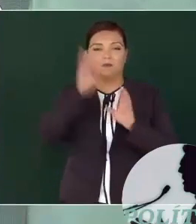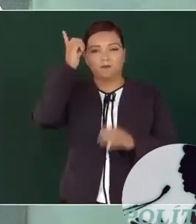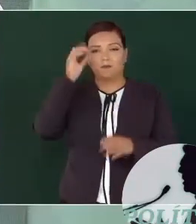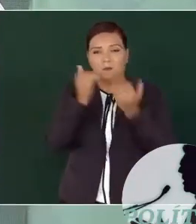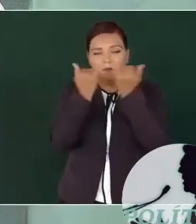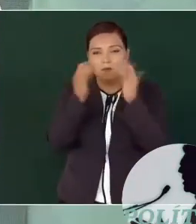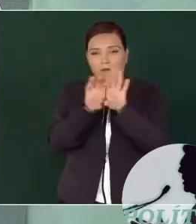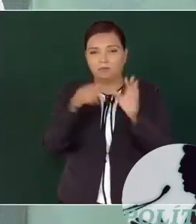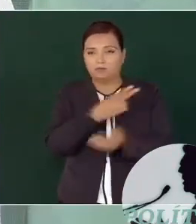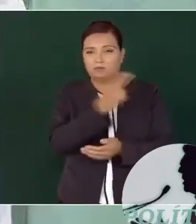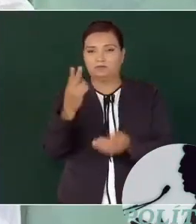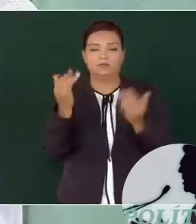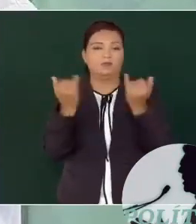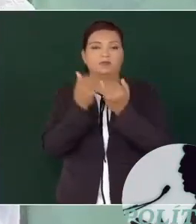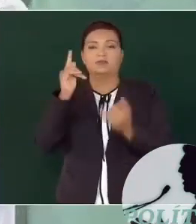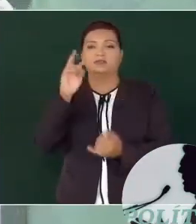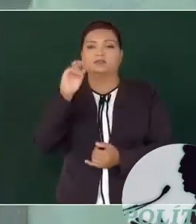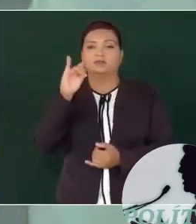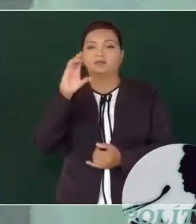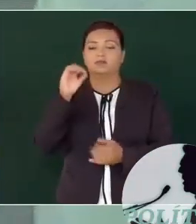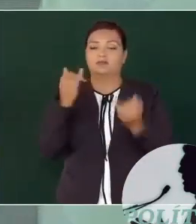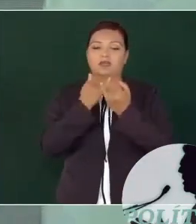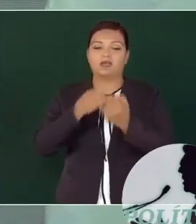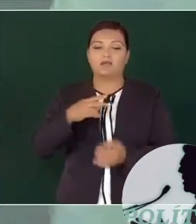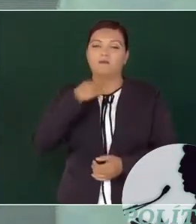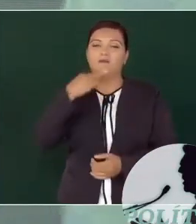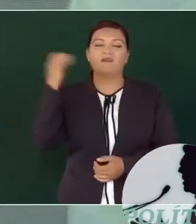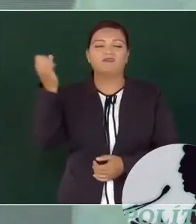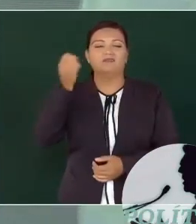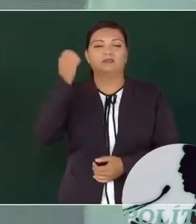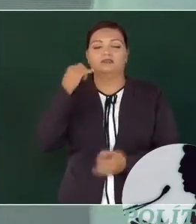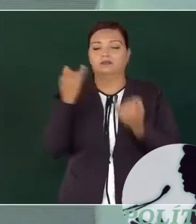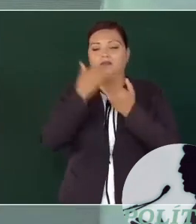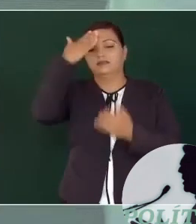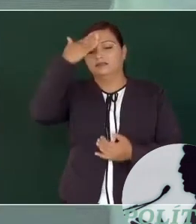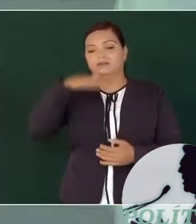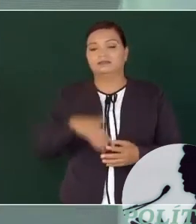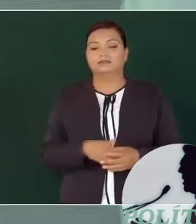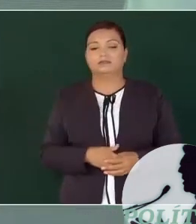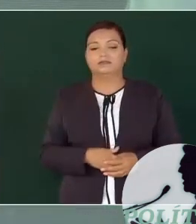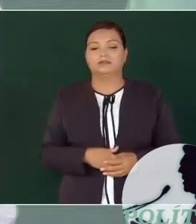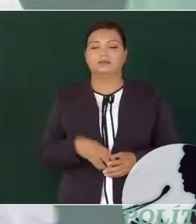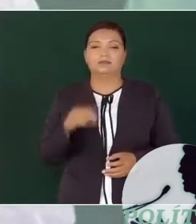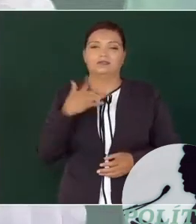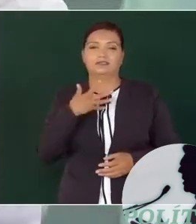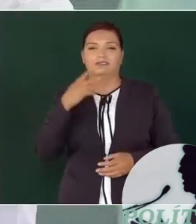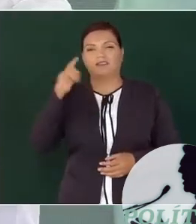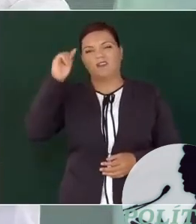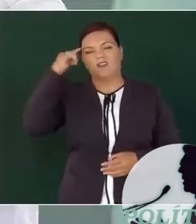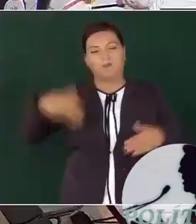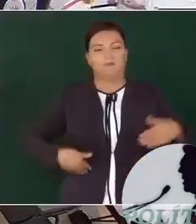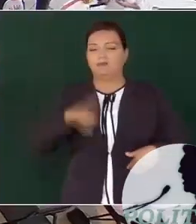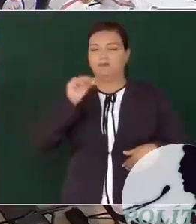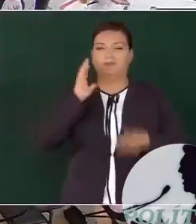yo soy como ustedes, también del trópico, y hablamos fuerte, y entonces ya sé, pues, no es que estén enojados, no me